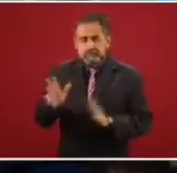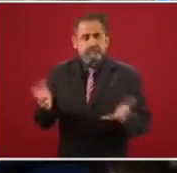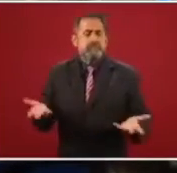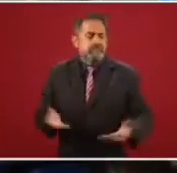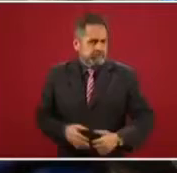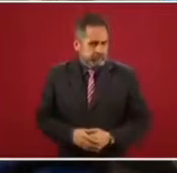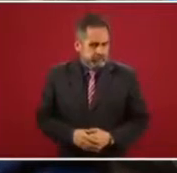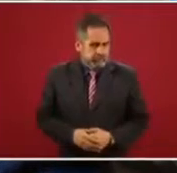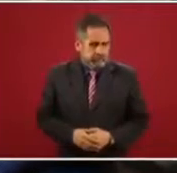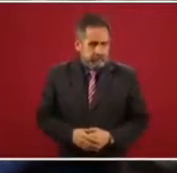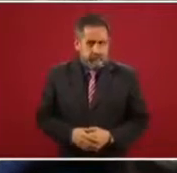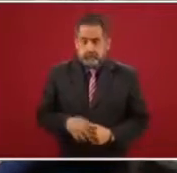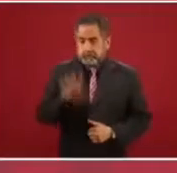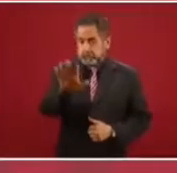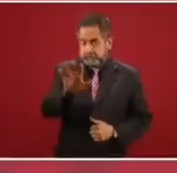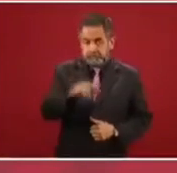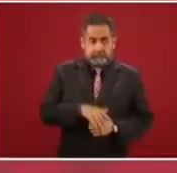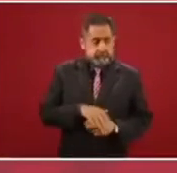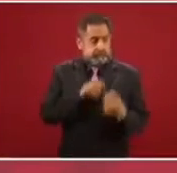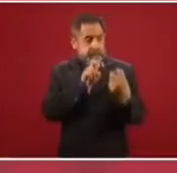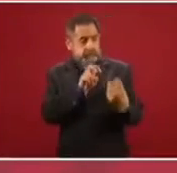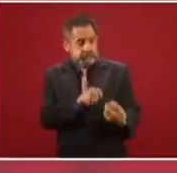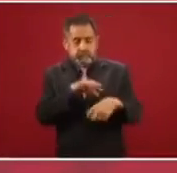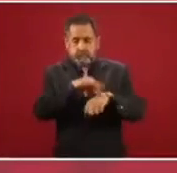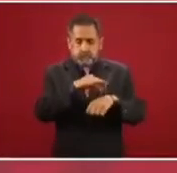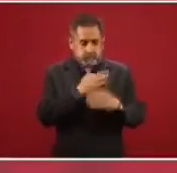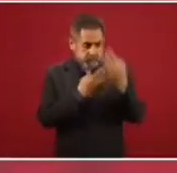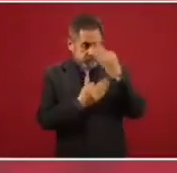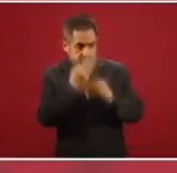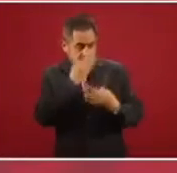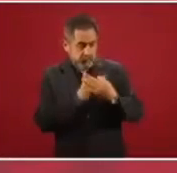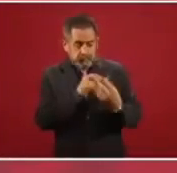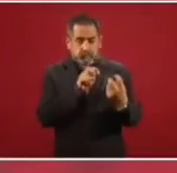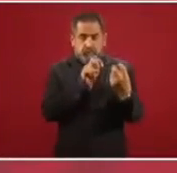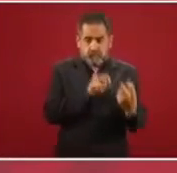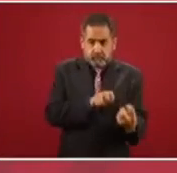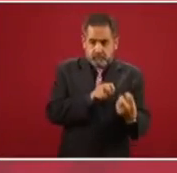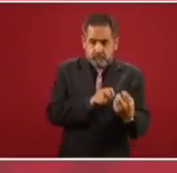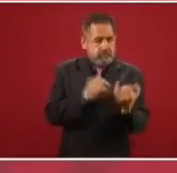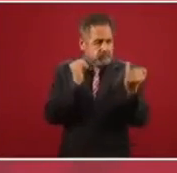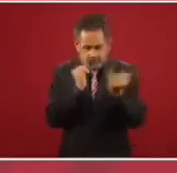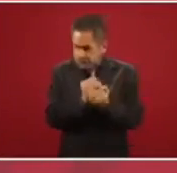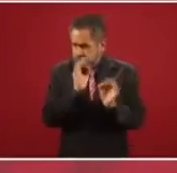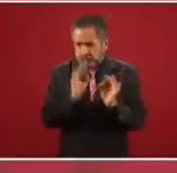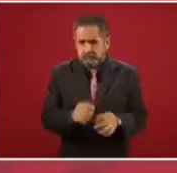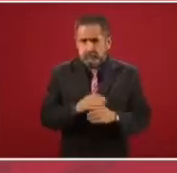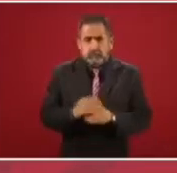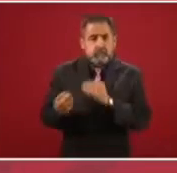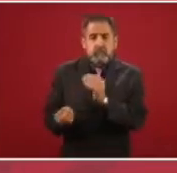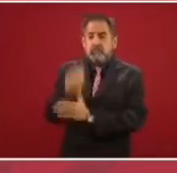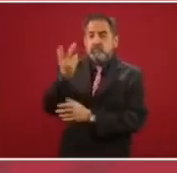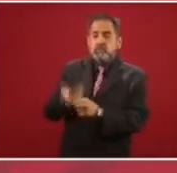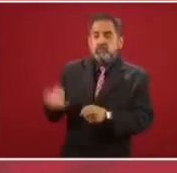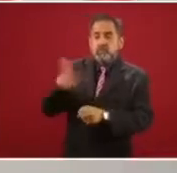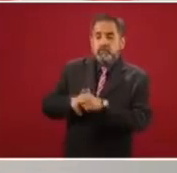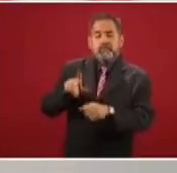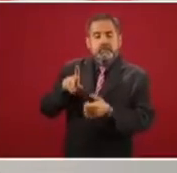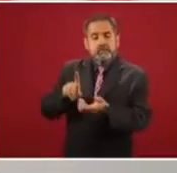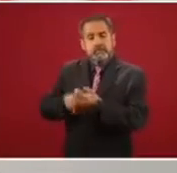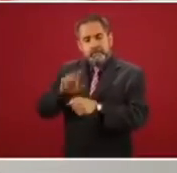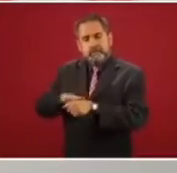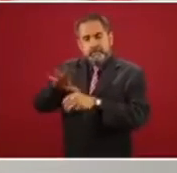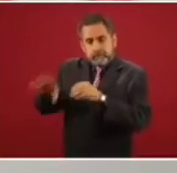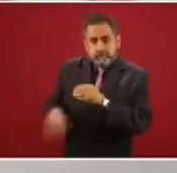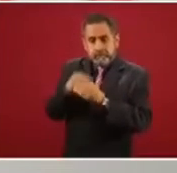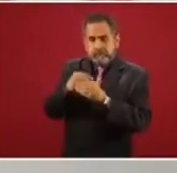en la consulta externa este sigue igual e incluso en el nuevo hospital va a haber un número adicional de